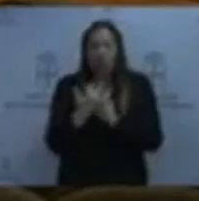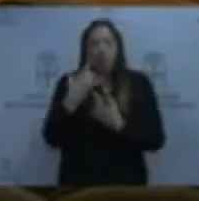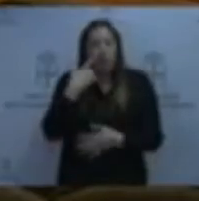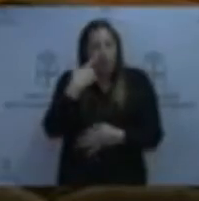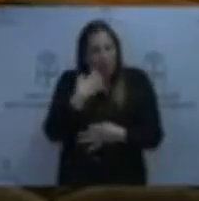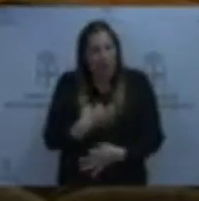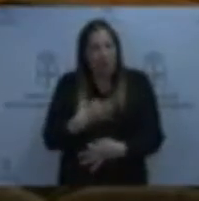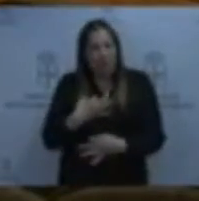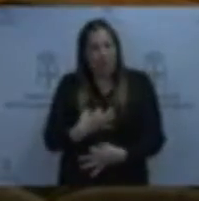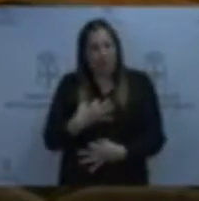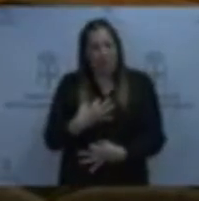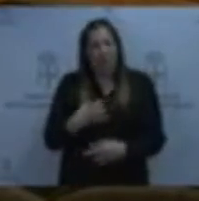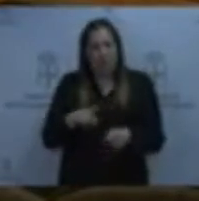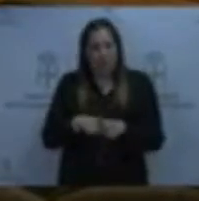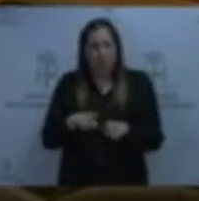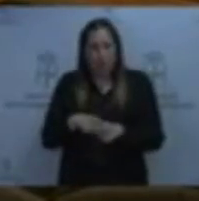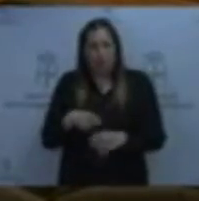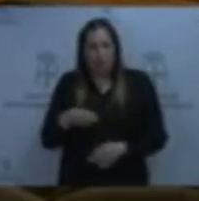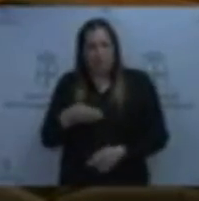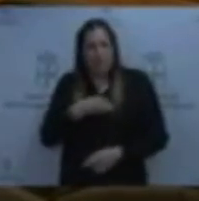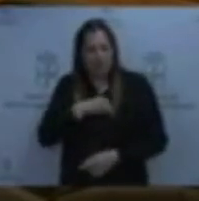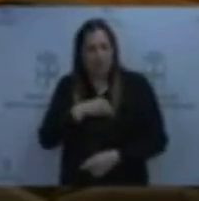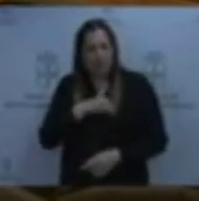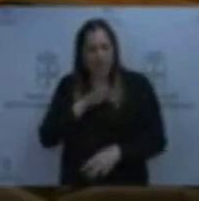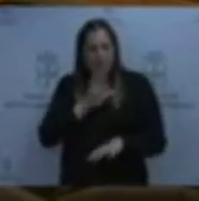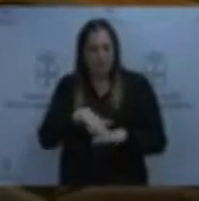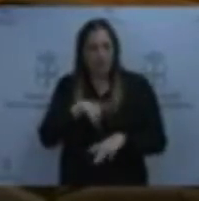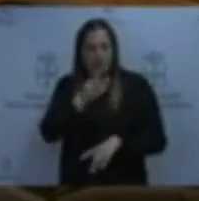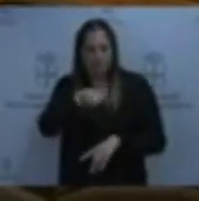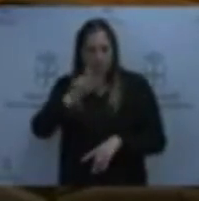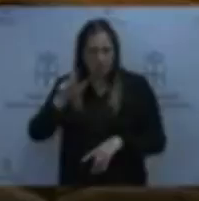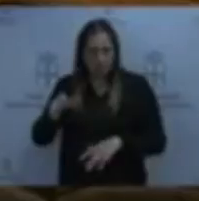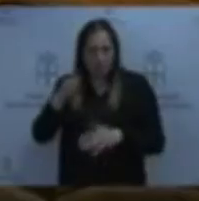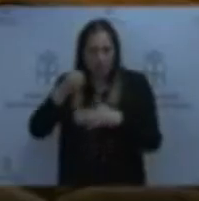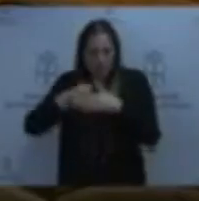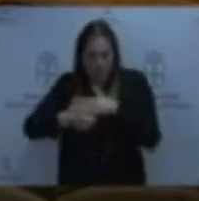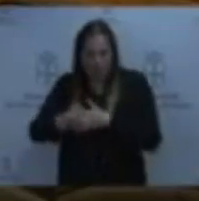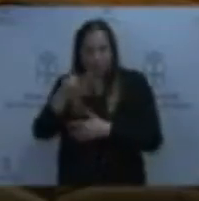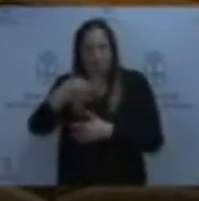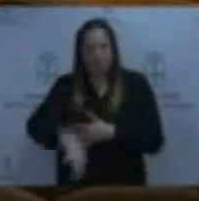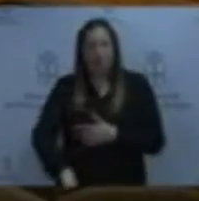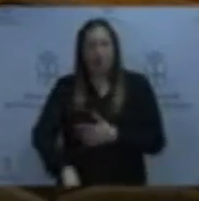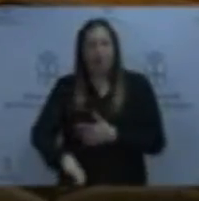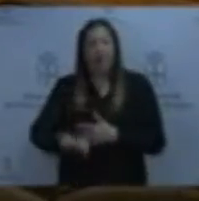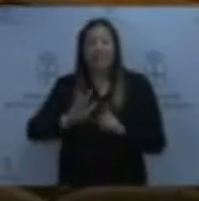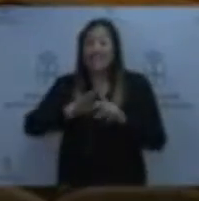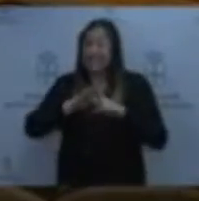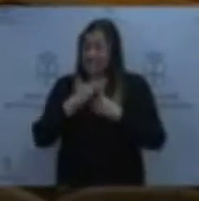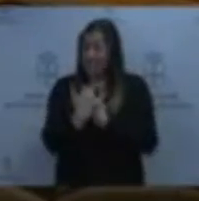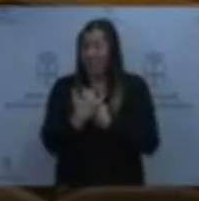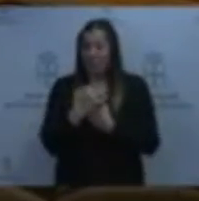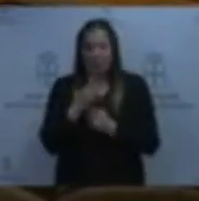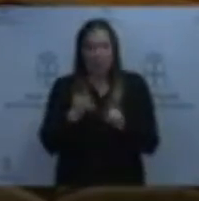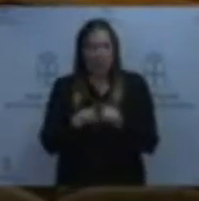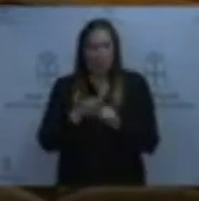y dramática para todos estos aspirantes. Y esta circunstancia odiosa, yo